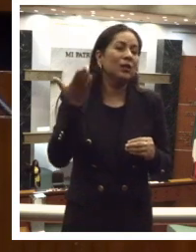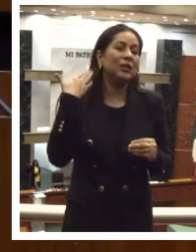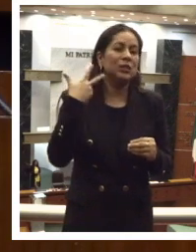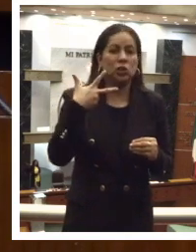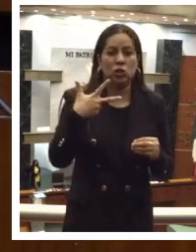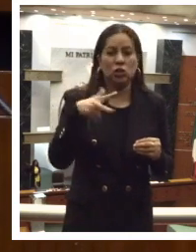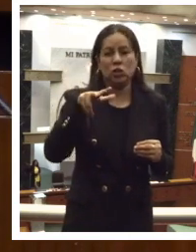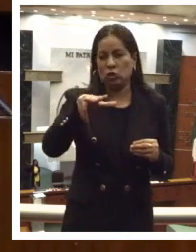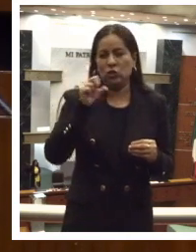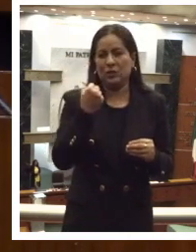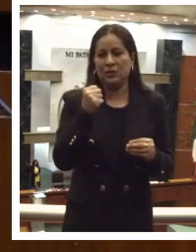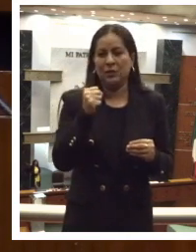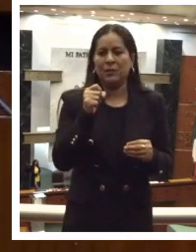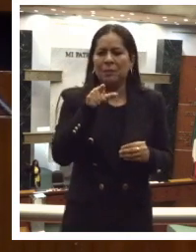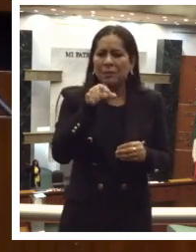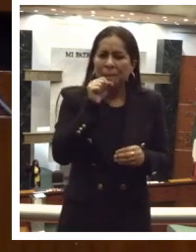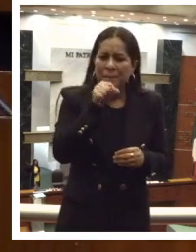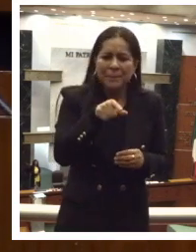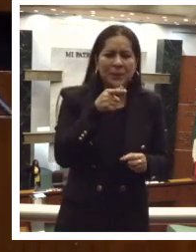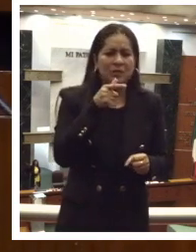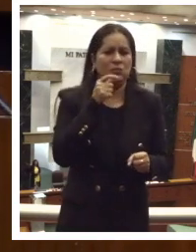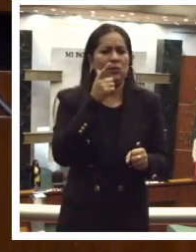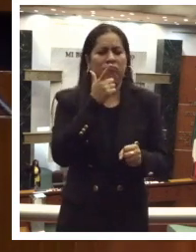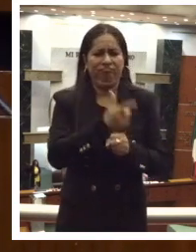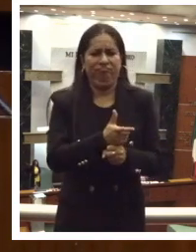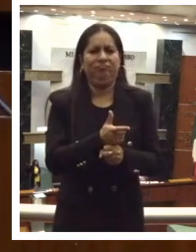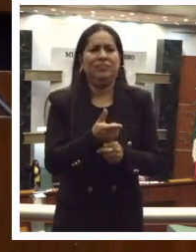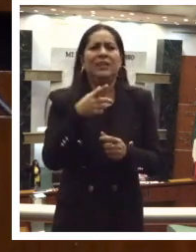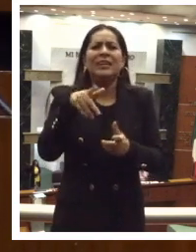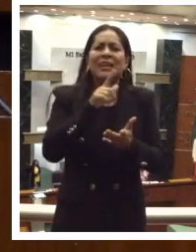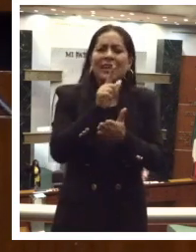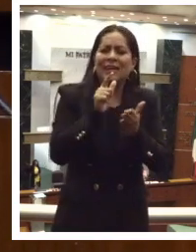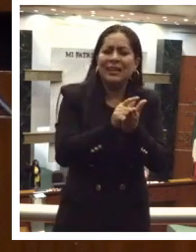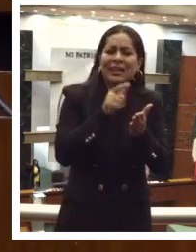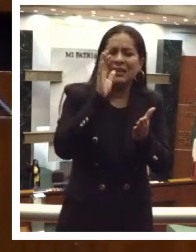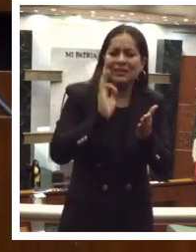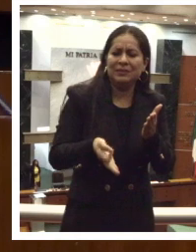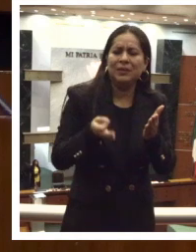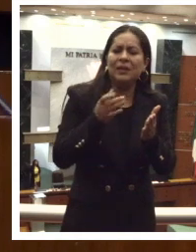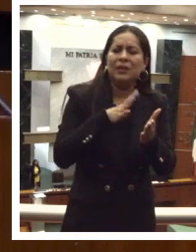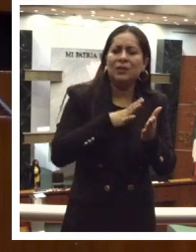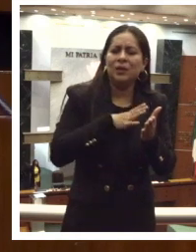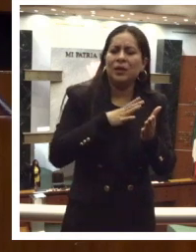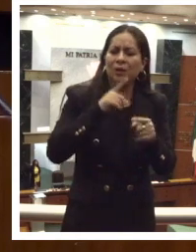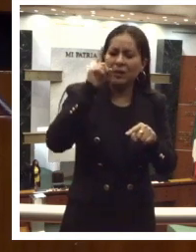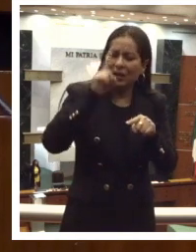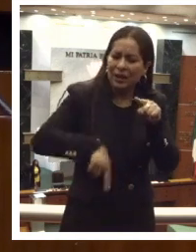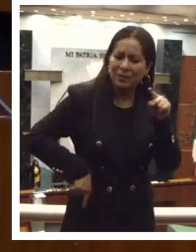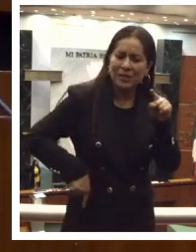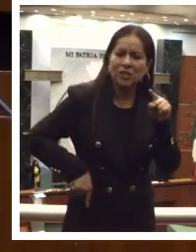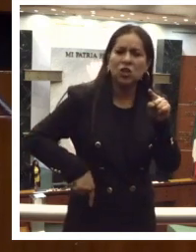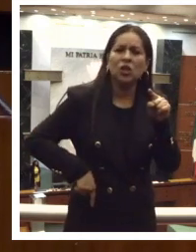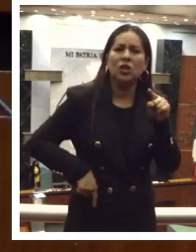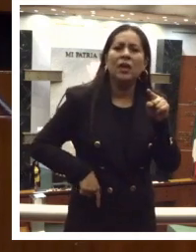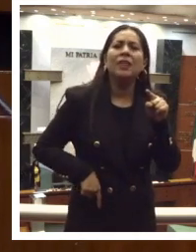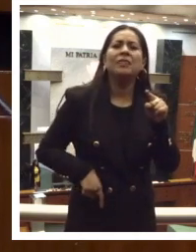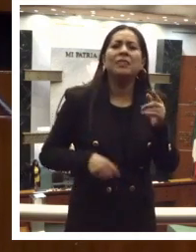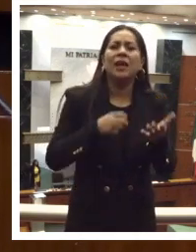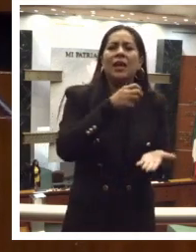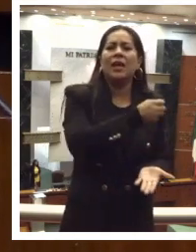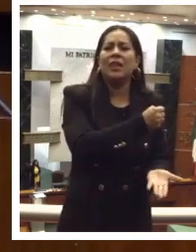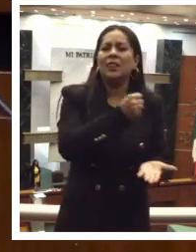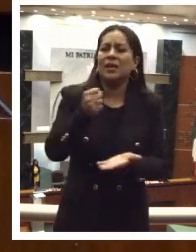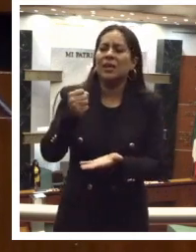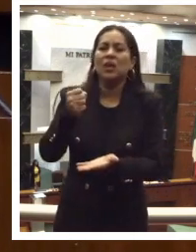de septiembre, también llamó la atención el hecho de que la iniciativa aprobada contemplara la eliminación del